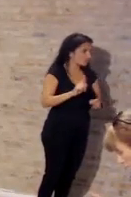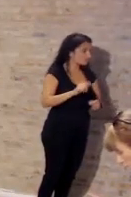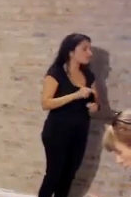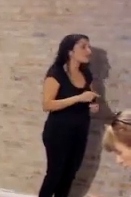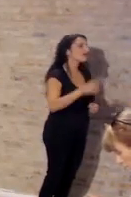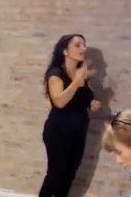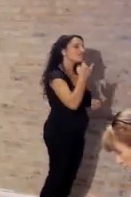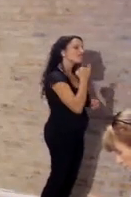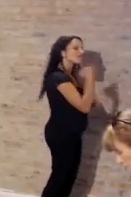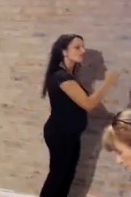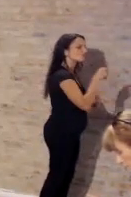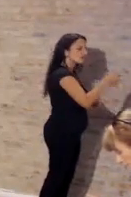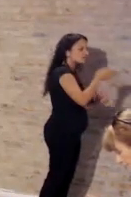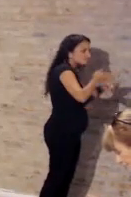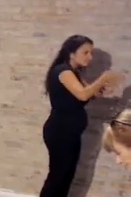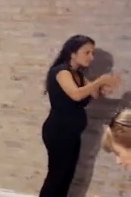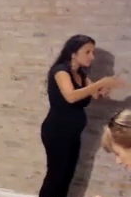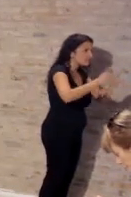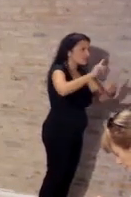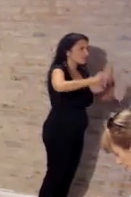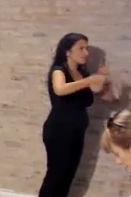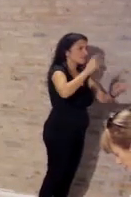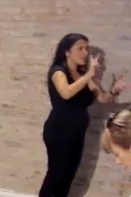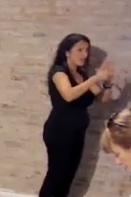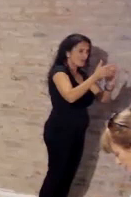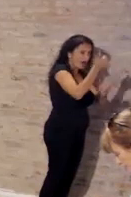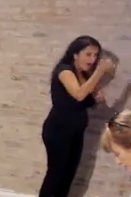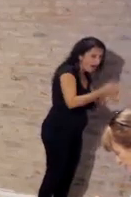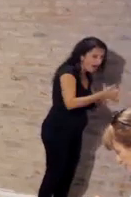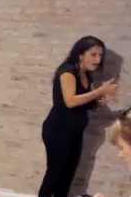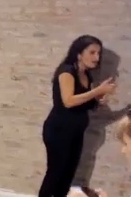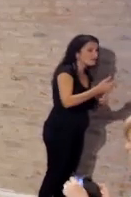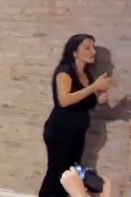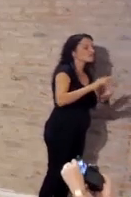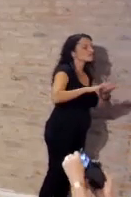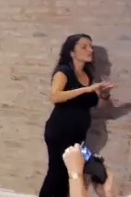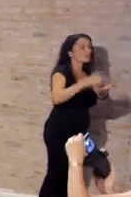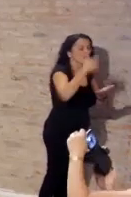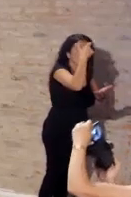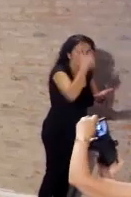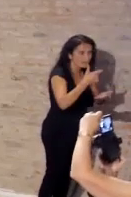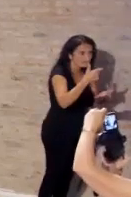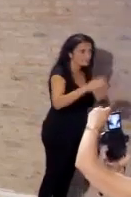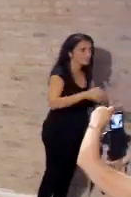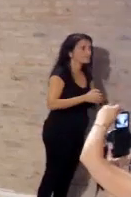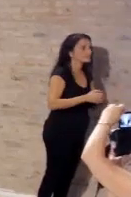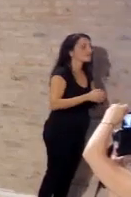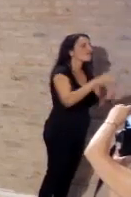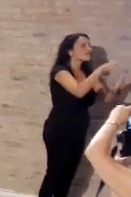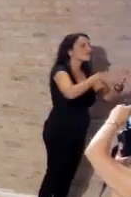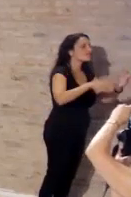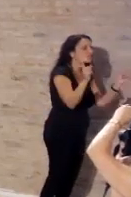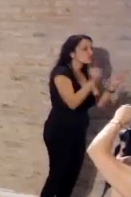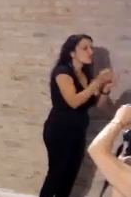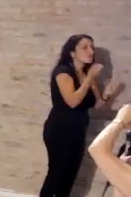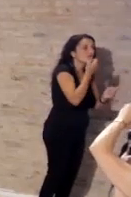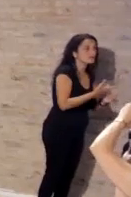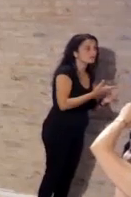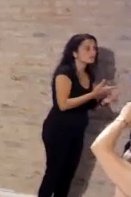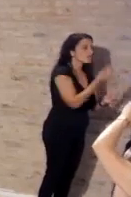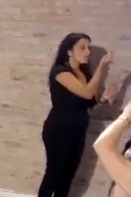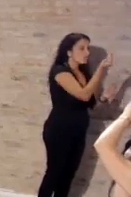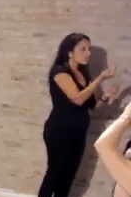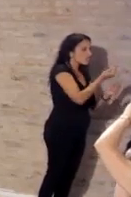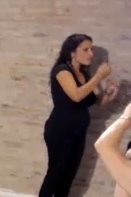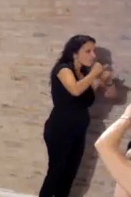hora de querer hacer una denuncia hay intérpretes en lengua de señas hay material en braile hay textos en lenguaje sencillo